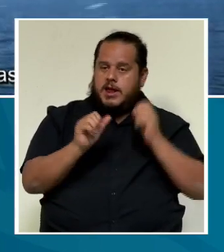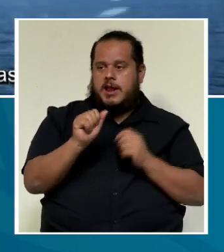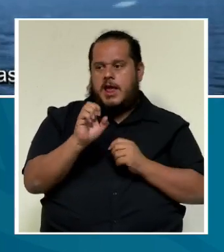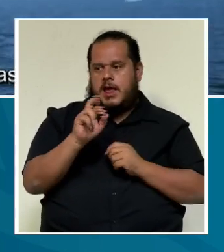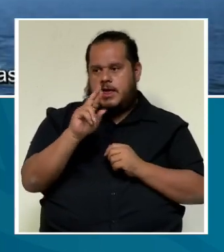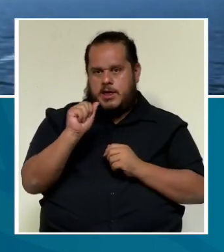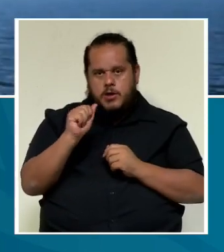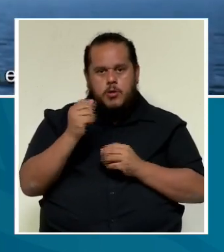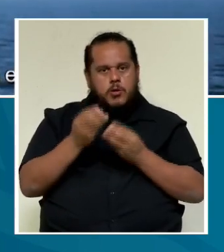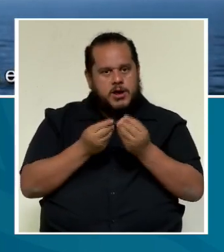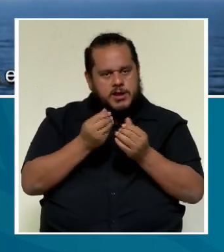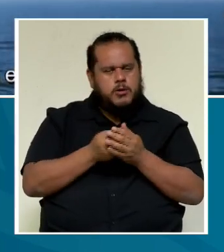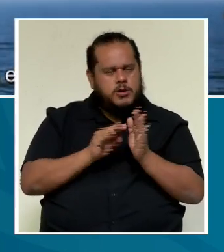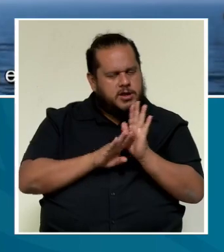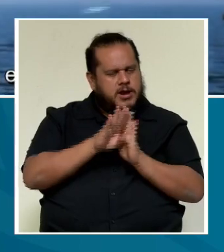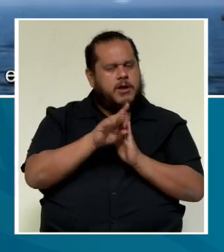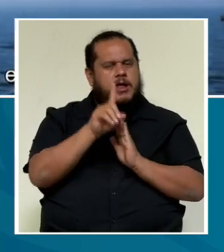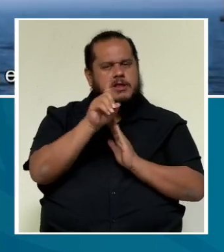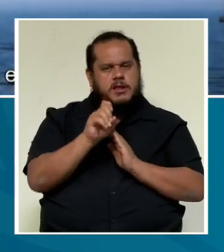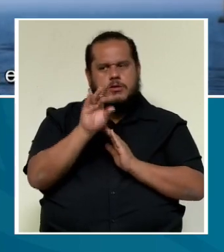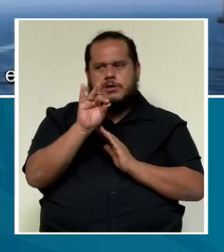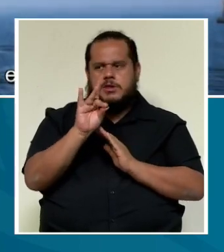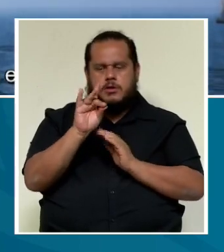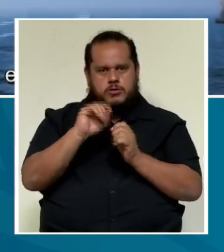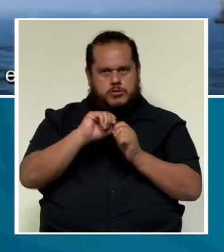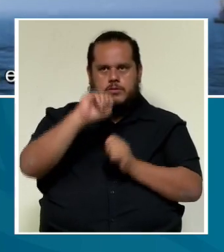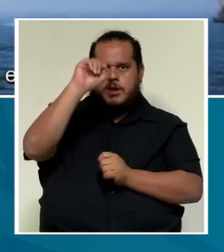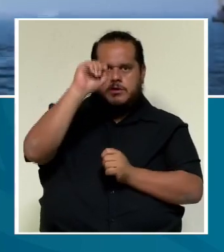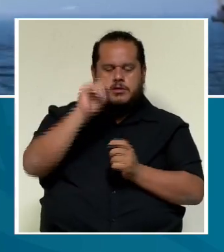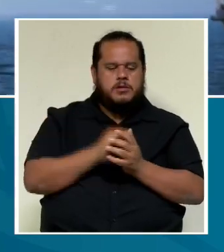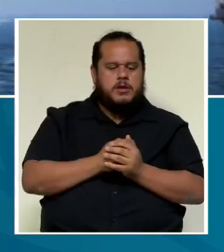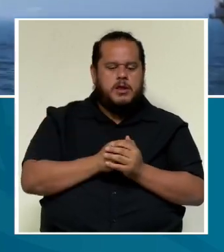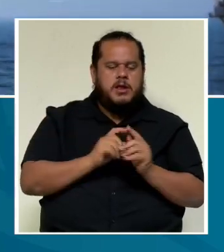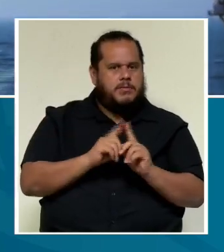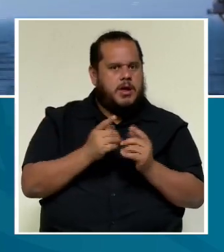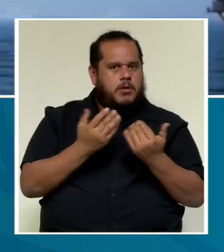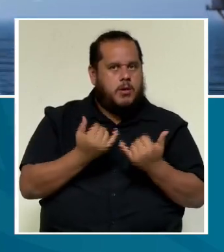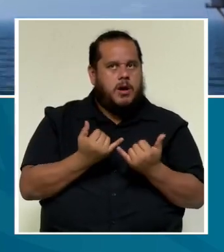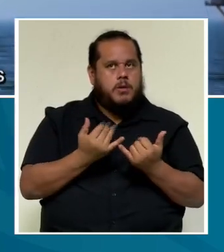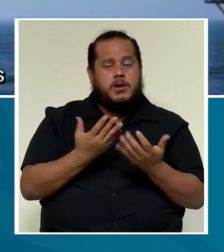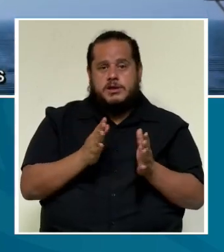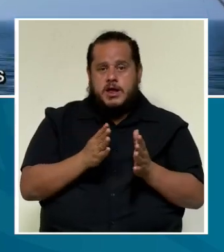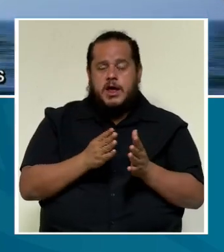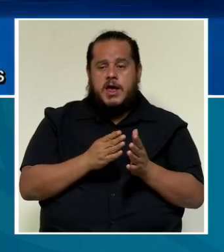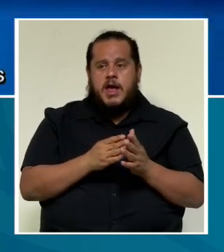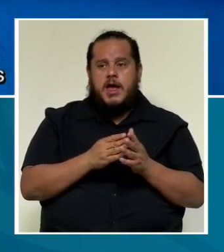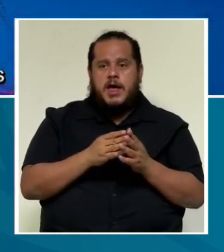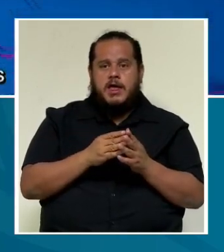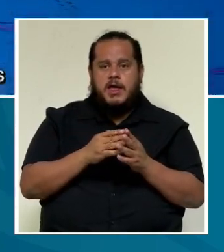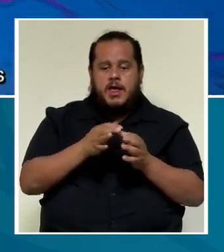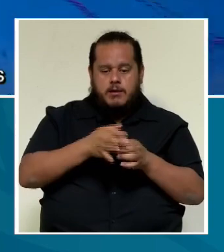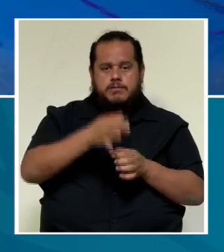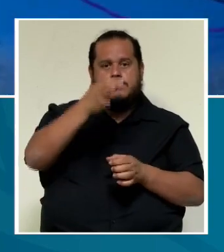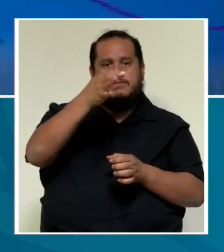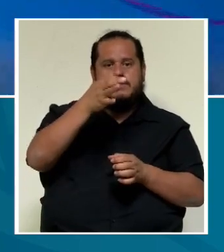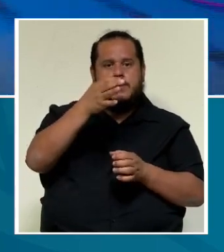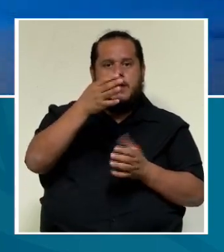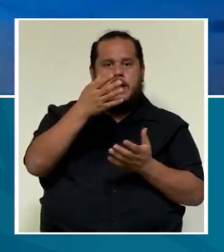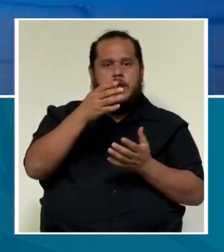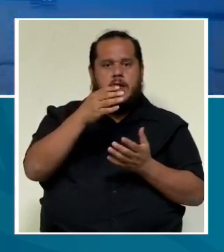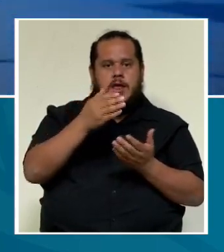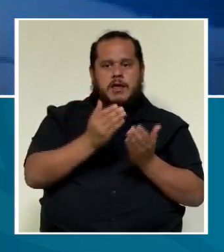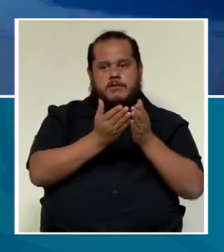se eleva creo que hasta 188 metros. Pero ahora ya hay aerogeneradores marinos flotantes,